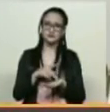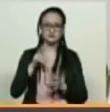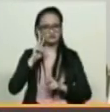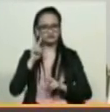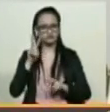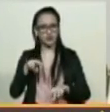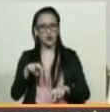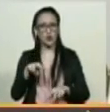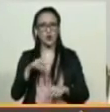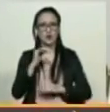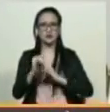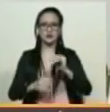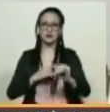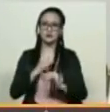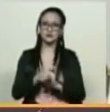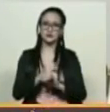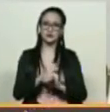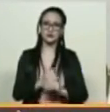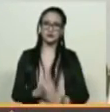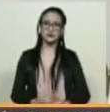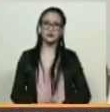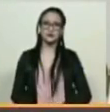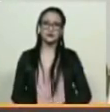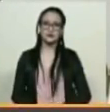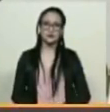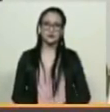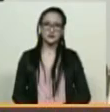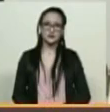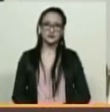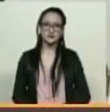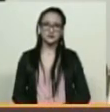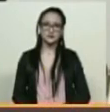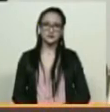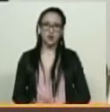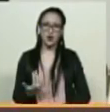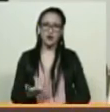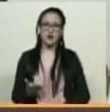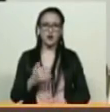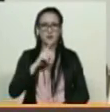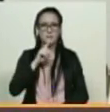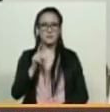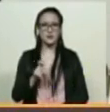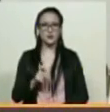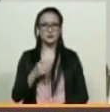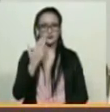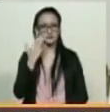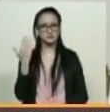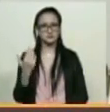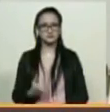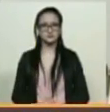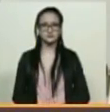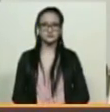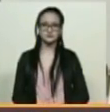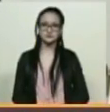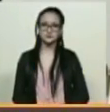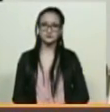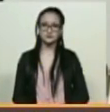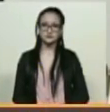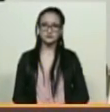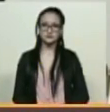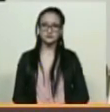observadores internacionales. ¿Me preguntas también, Sonsiré? Aquí lo tengo.